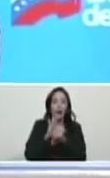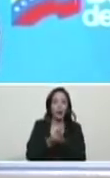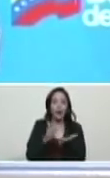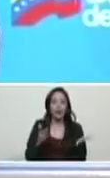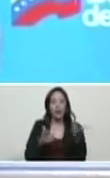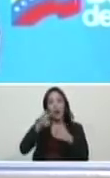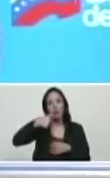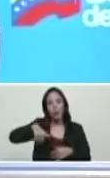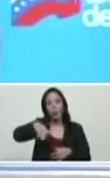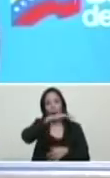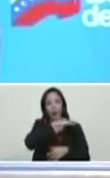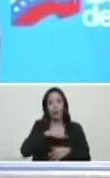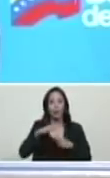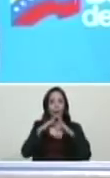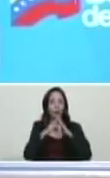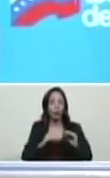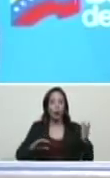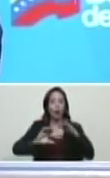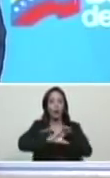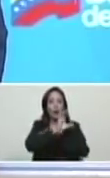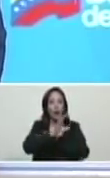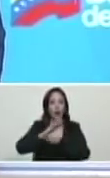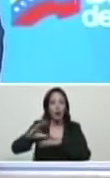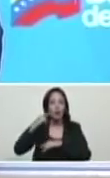nuestra región suramericana caribeña.